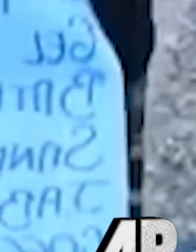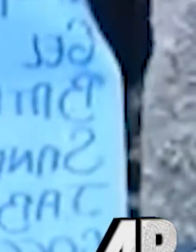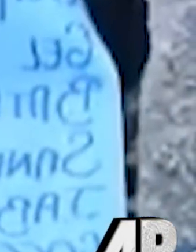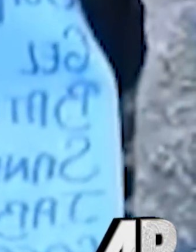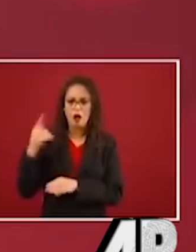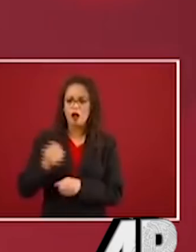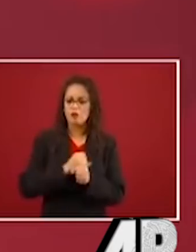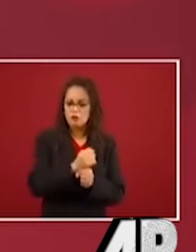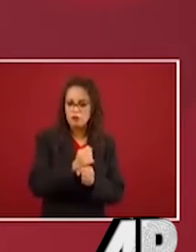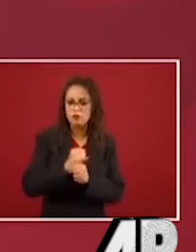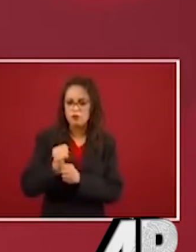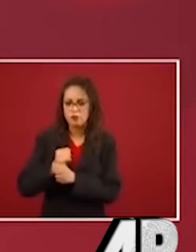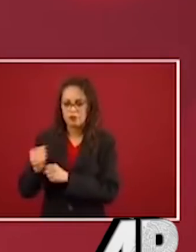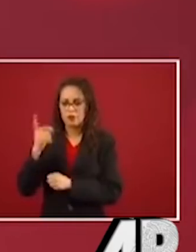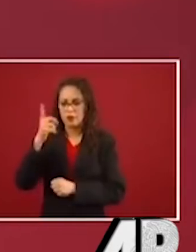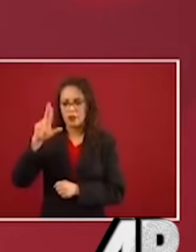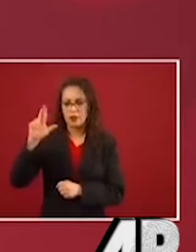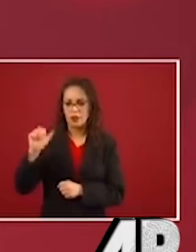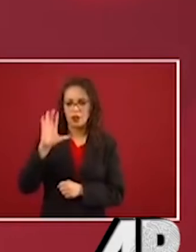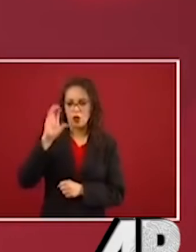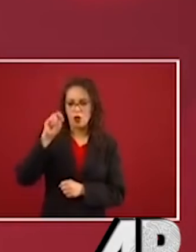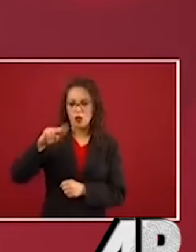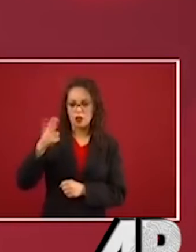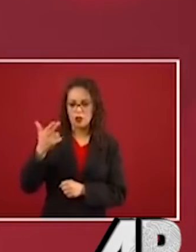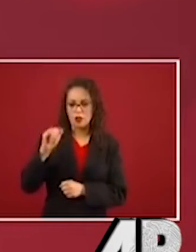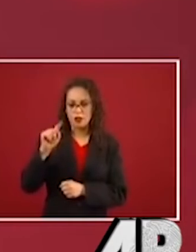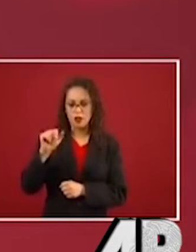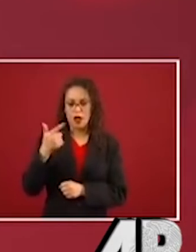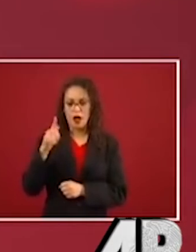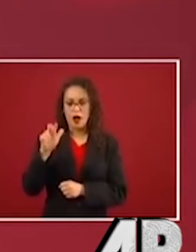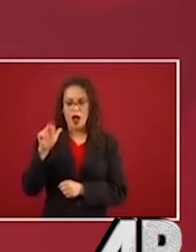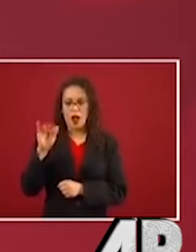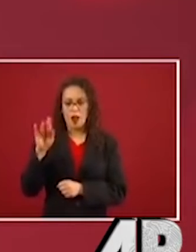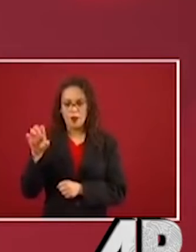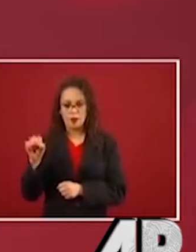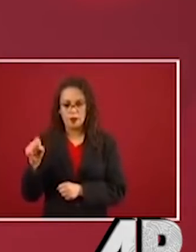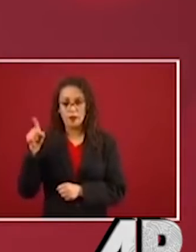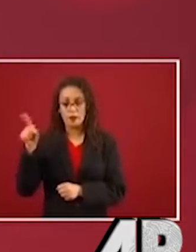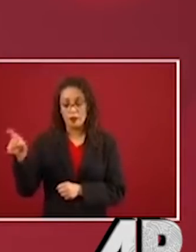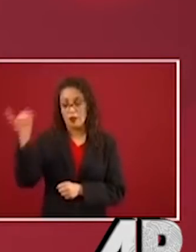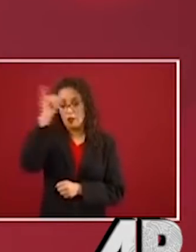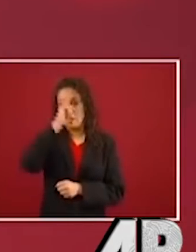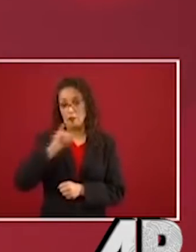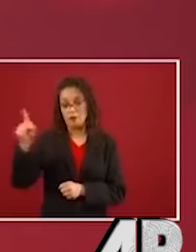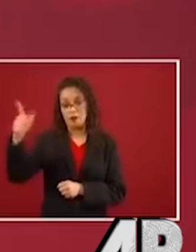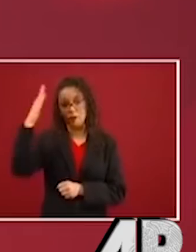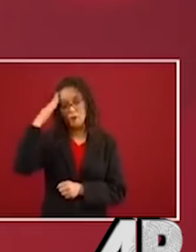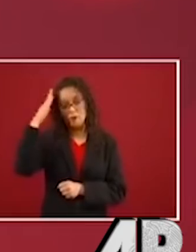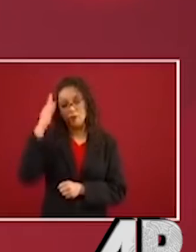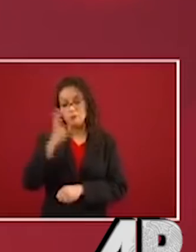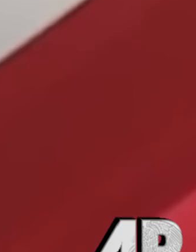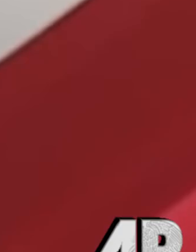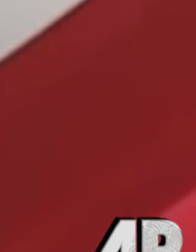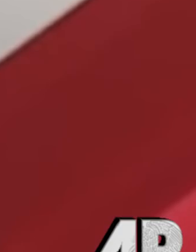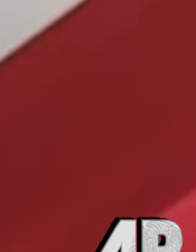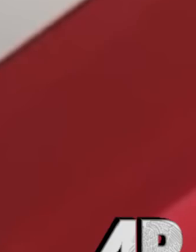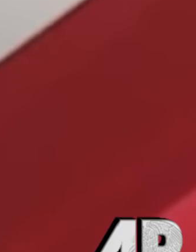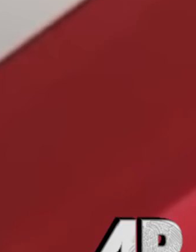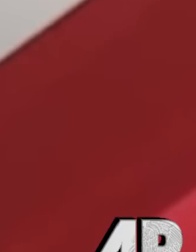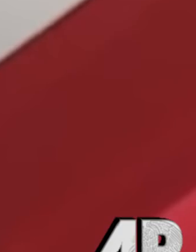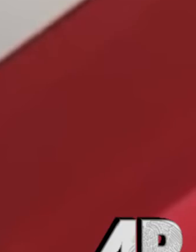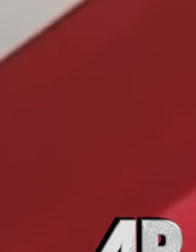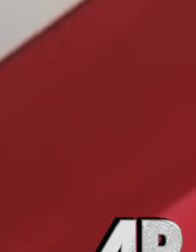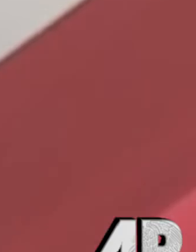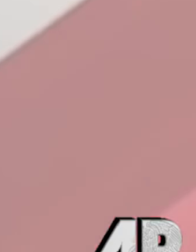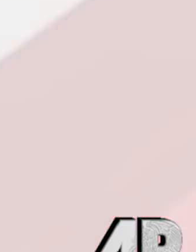Mexicano del Seguro Social, Zoe Robledo, en la mañanera, dejando totalmente en ridículo a este chayotero Carlos Loret